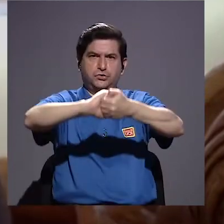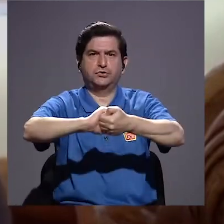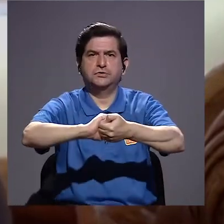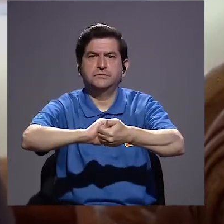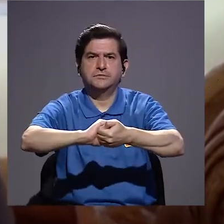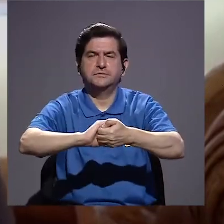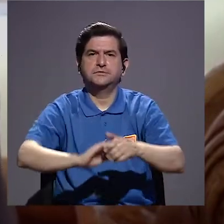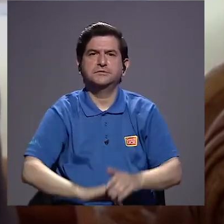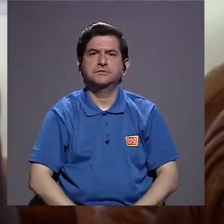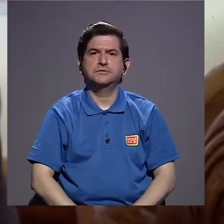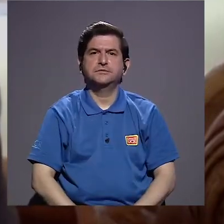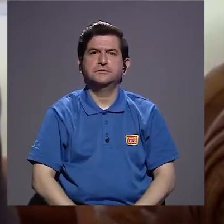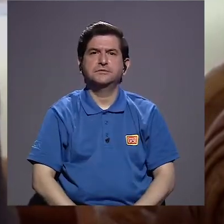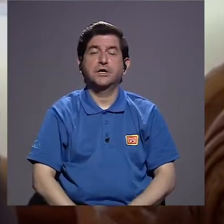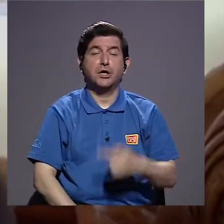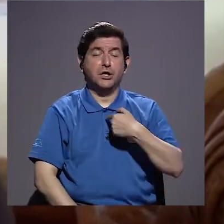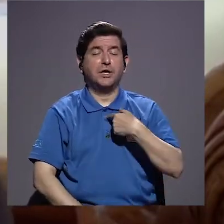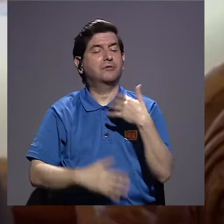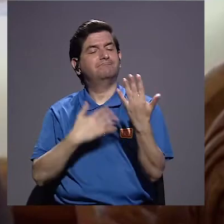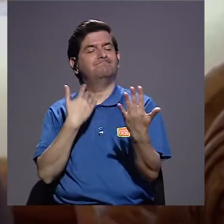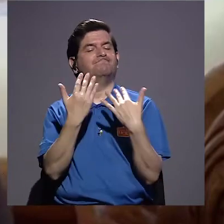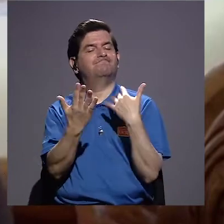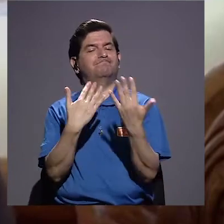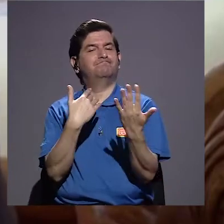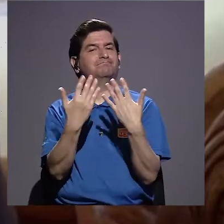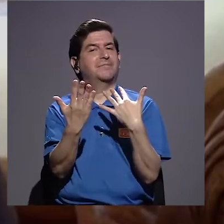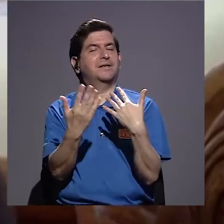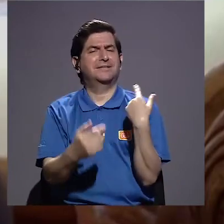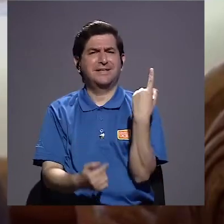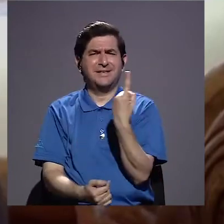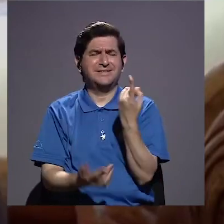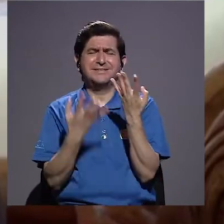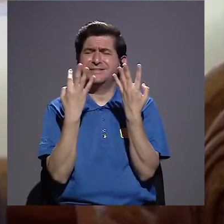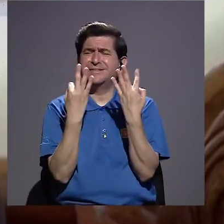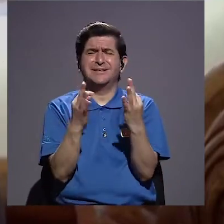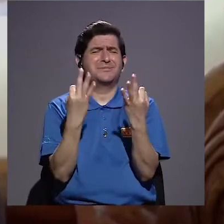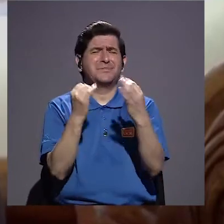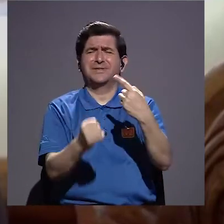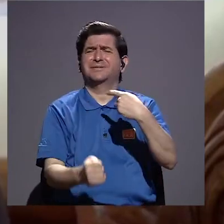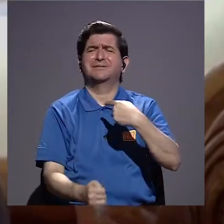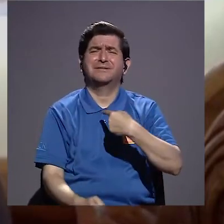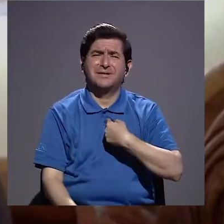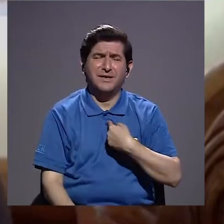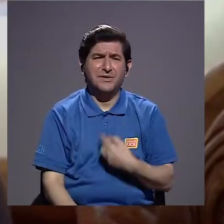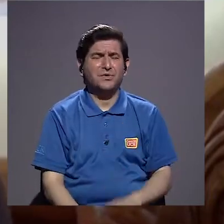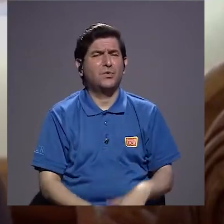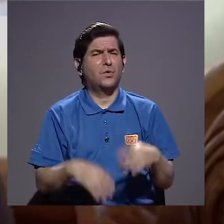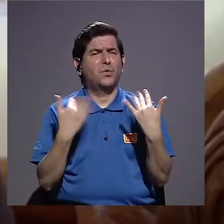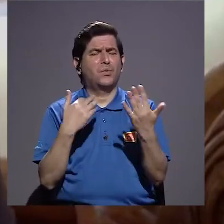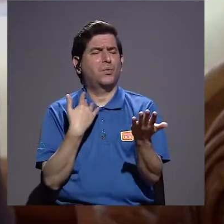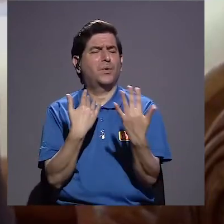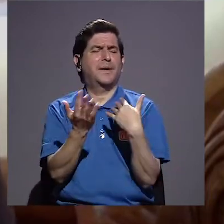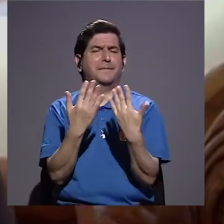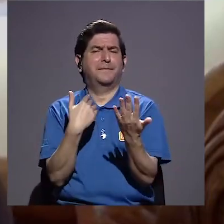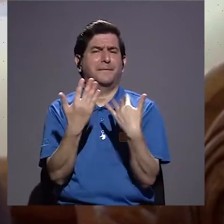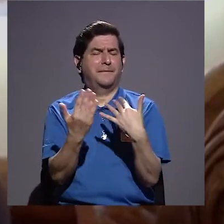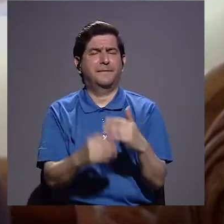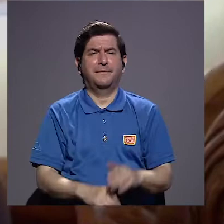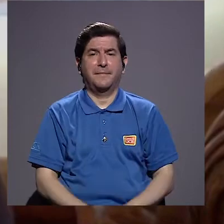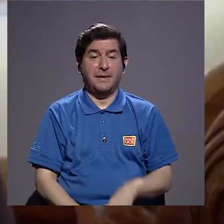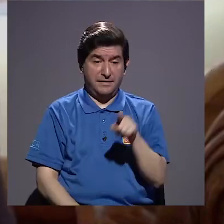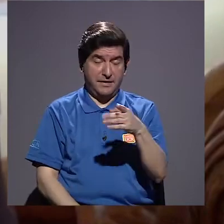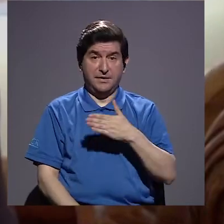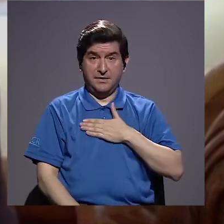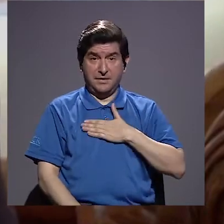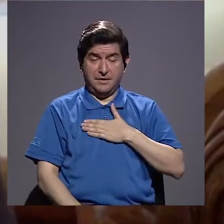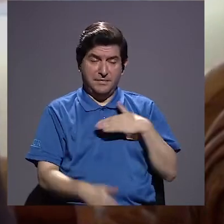solidaridad y mucha empatía, Rosaura. Siempre he procurado ser muy empática,